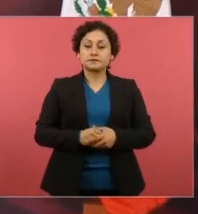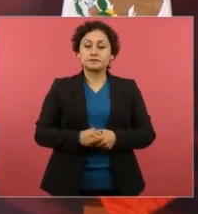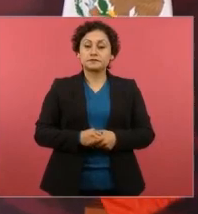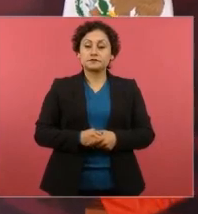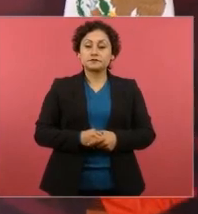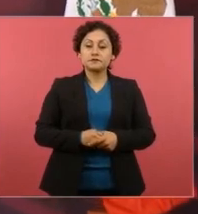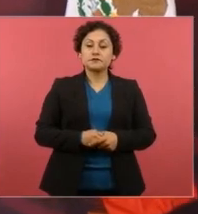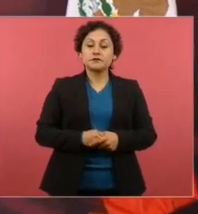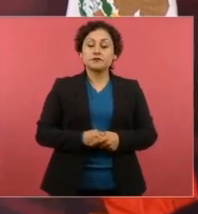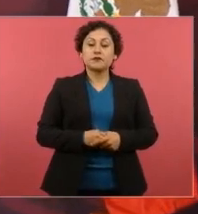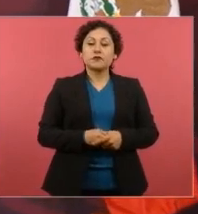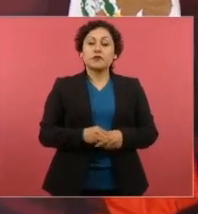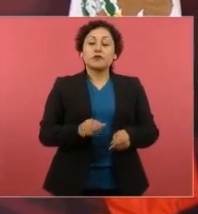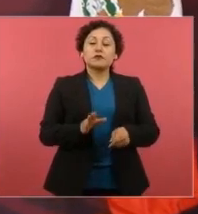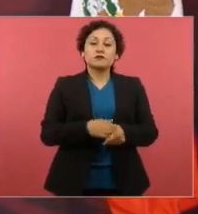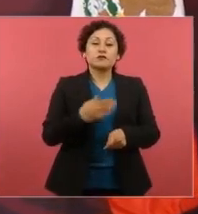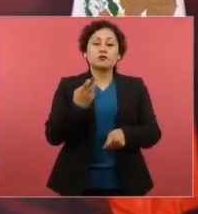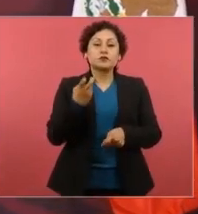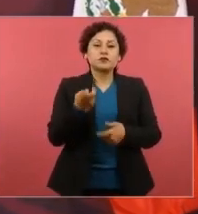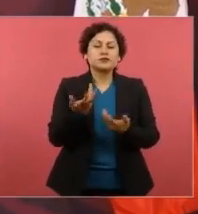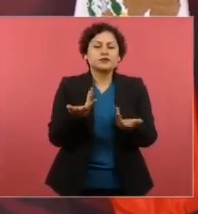la fórmula?